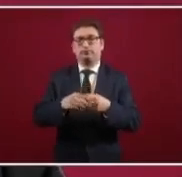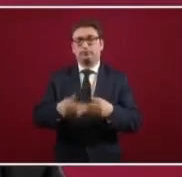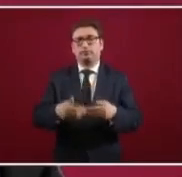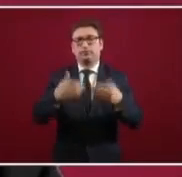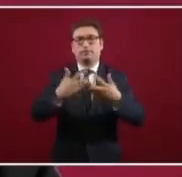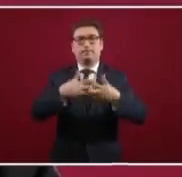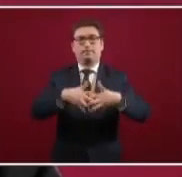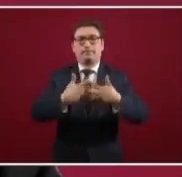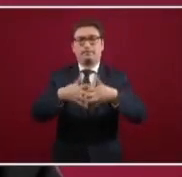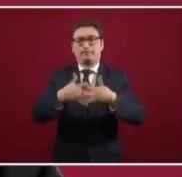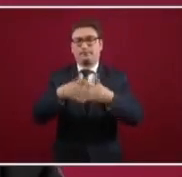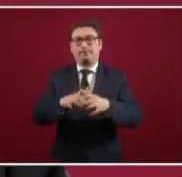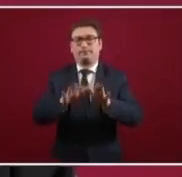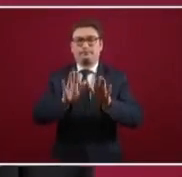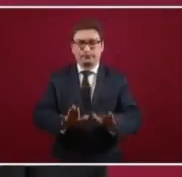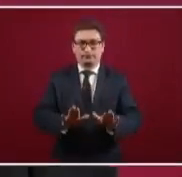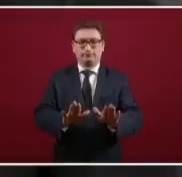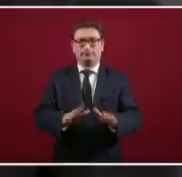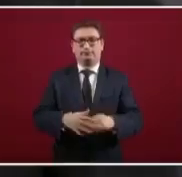máquina